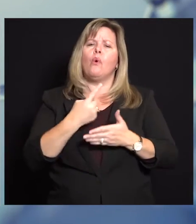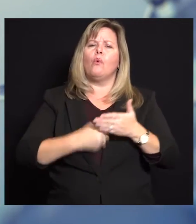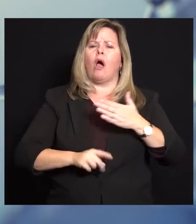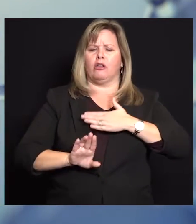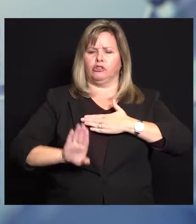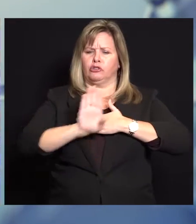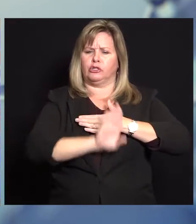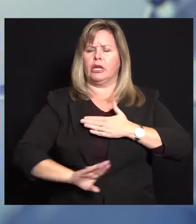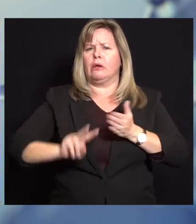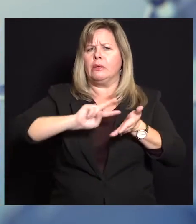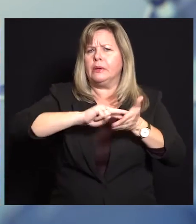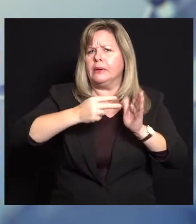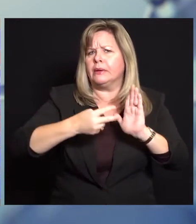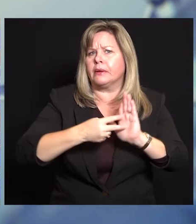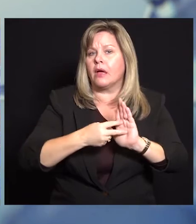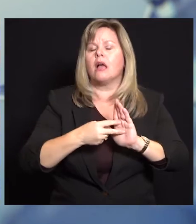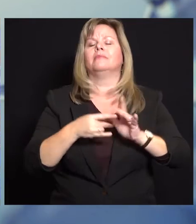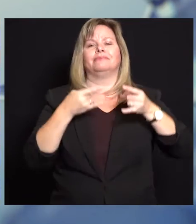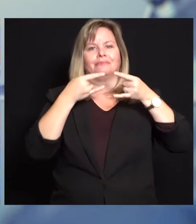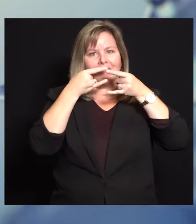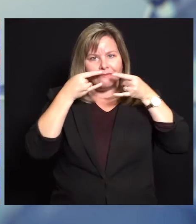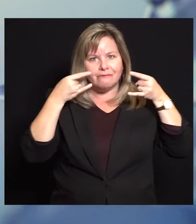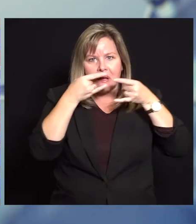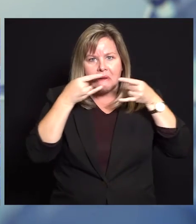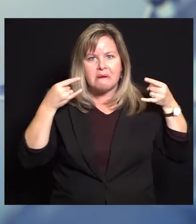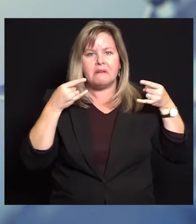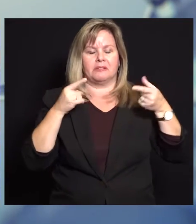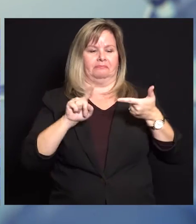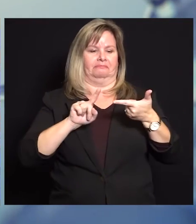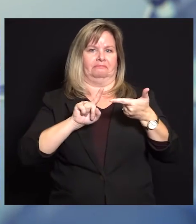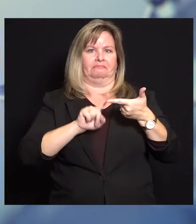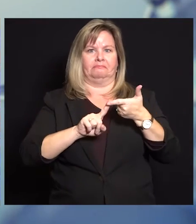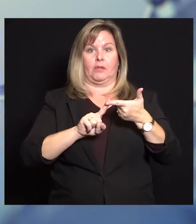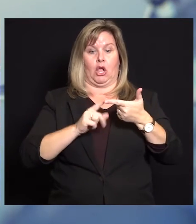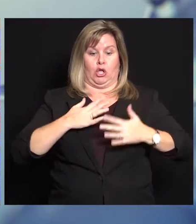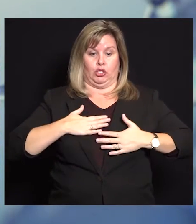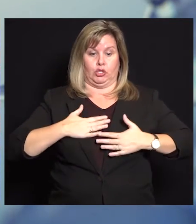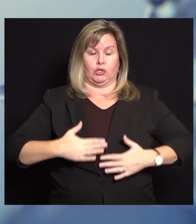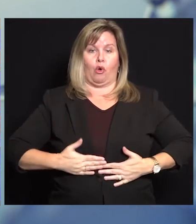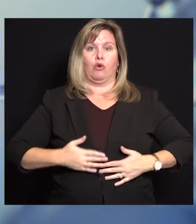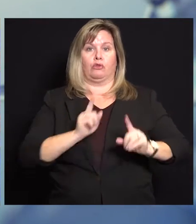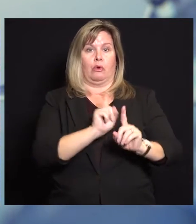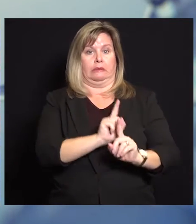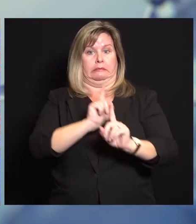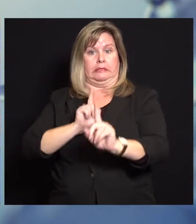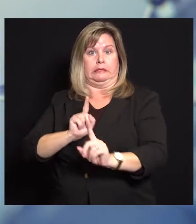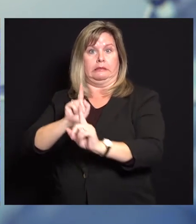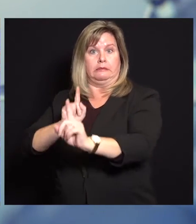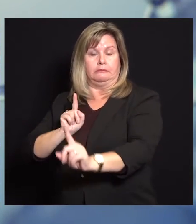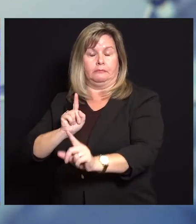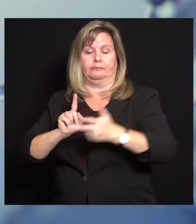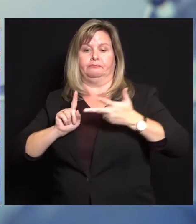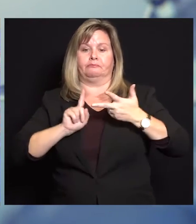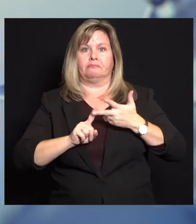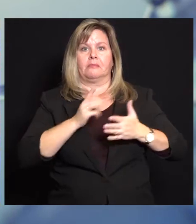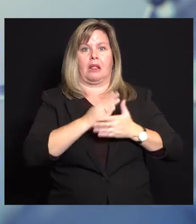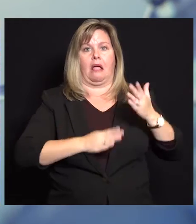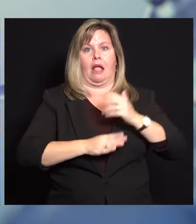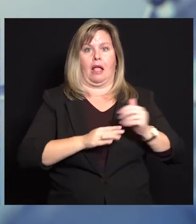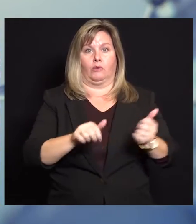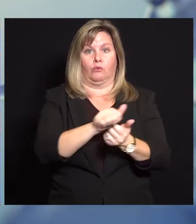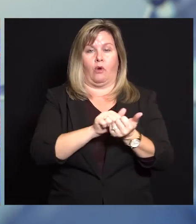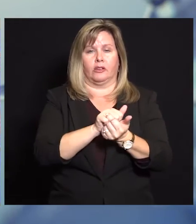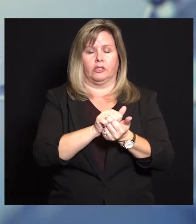recogerlos para empezar cuál es el escudo que tenemos así que es las máscaras el distanciamiento social y la